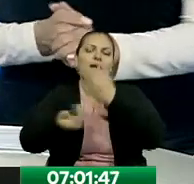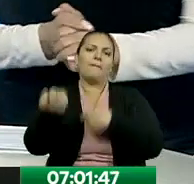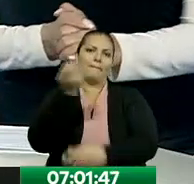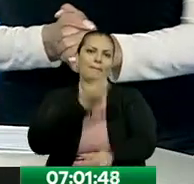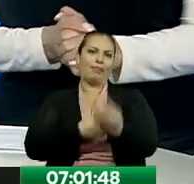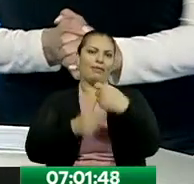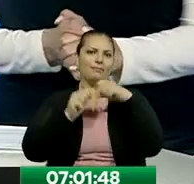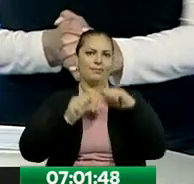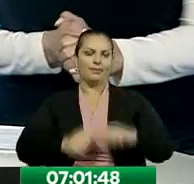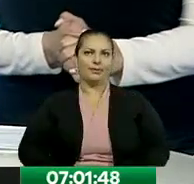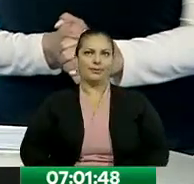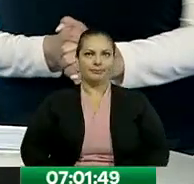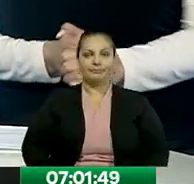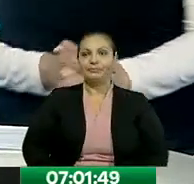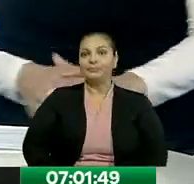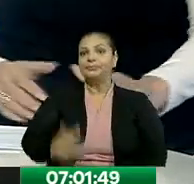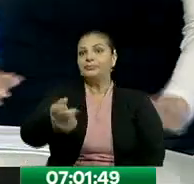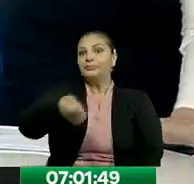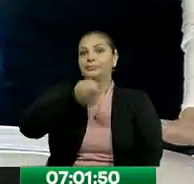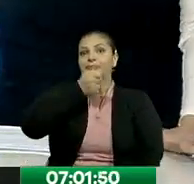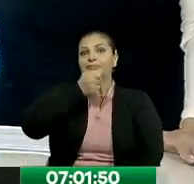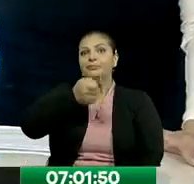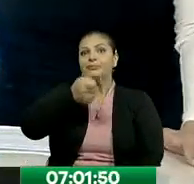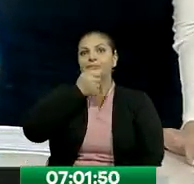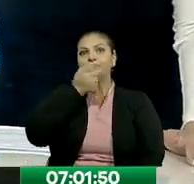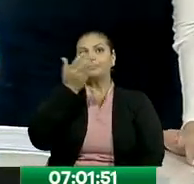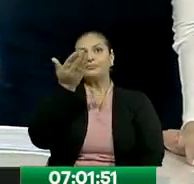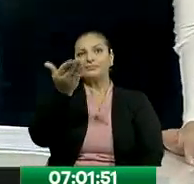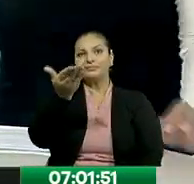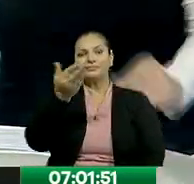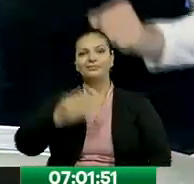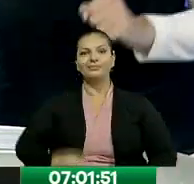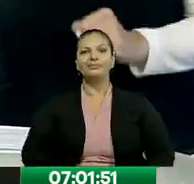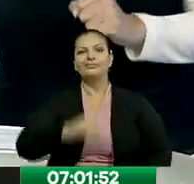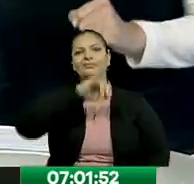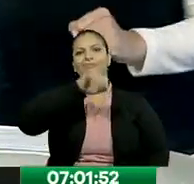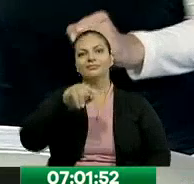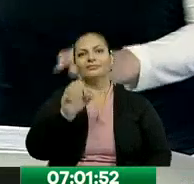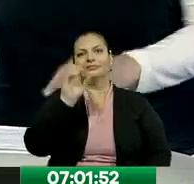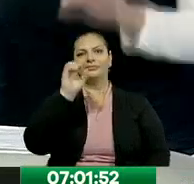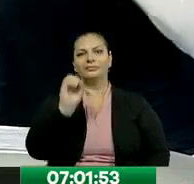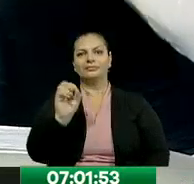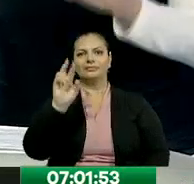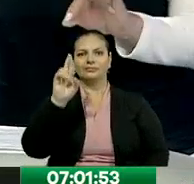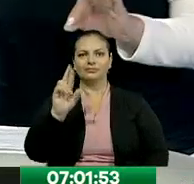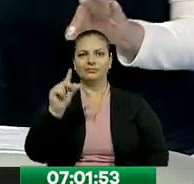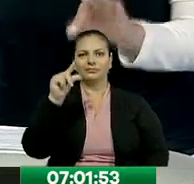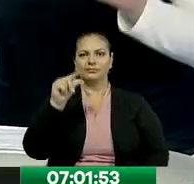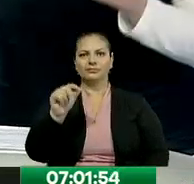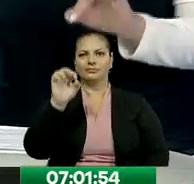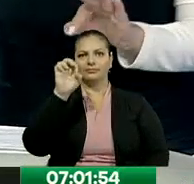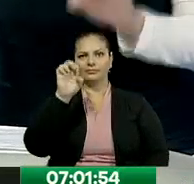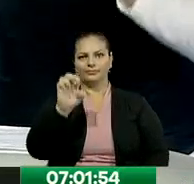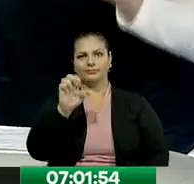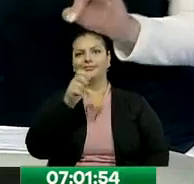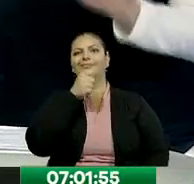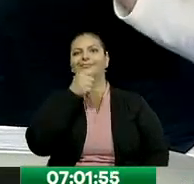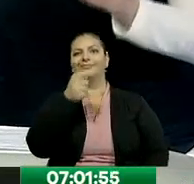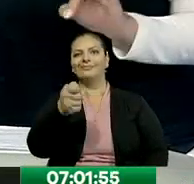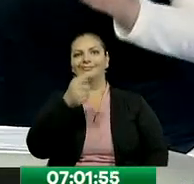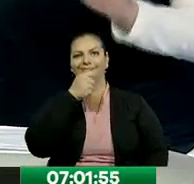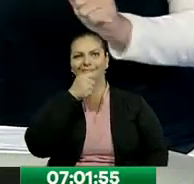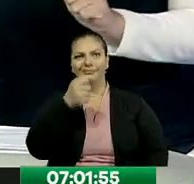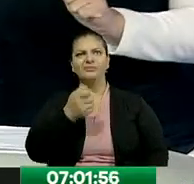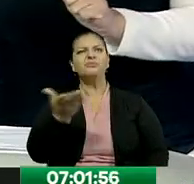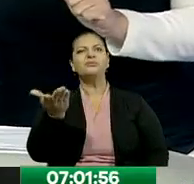Nuestro primer enlace desde exteriores y vamos a conectarnos como cada mañana con Jorge Salazar, quien entendemos se encuentra en el